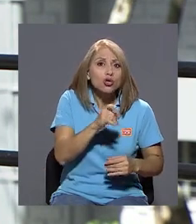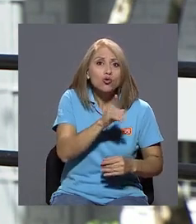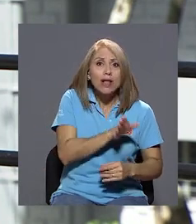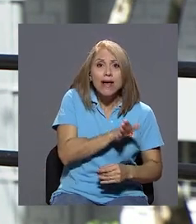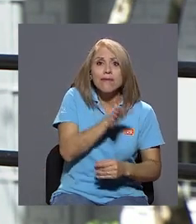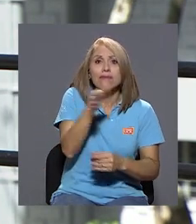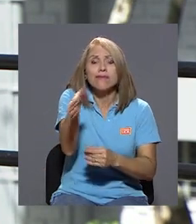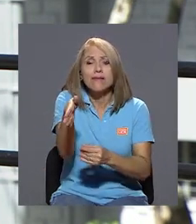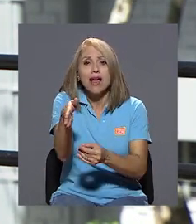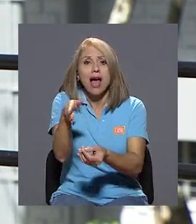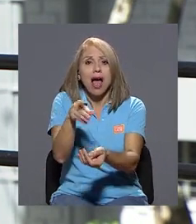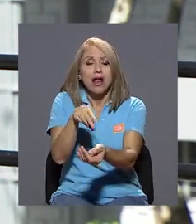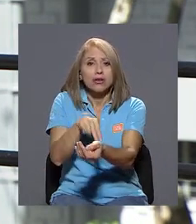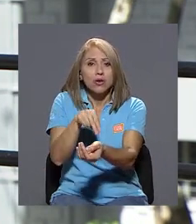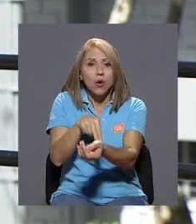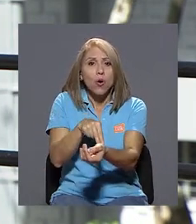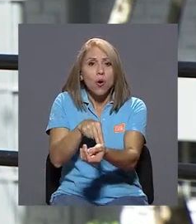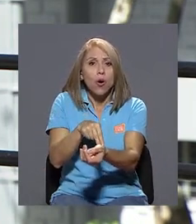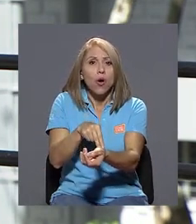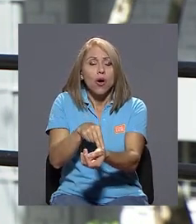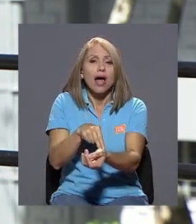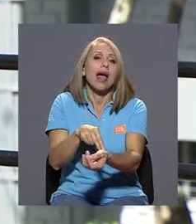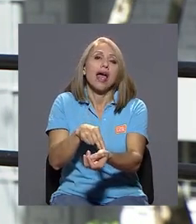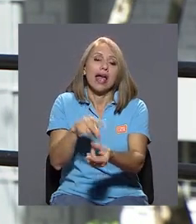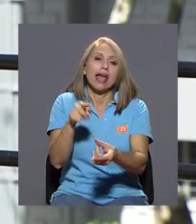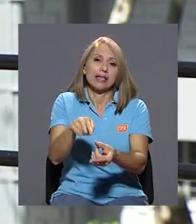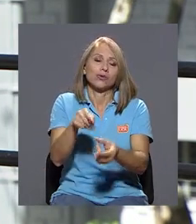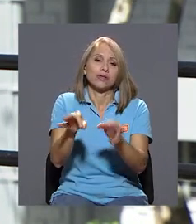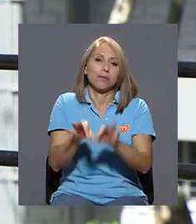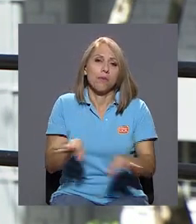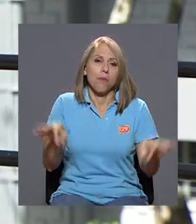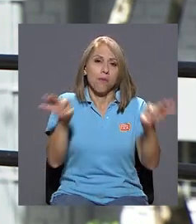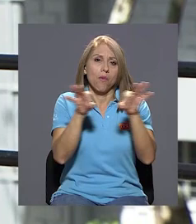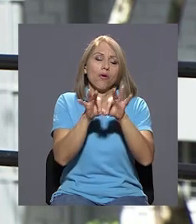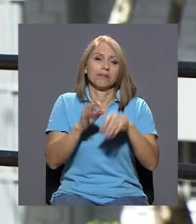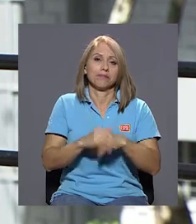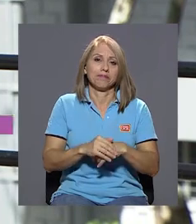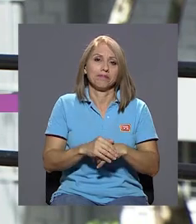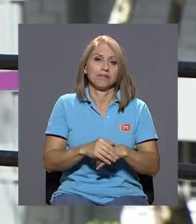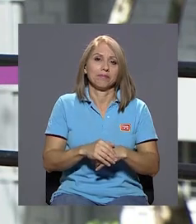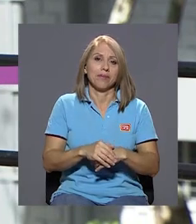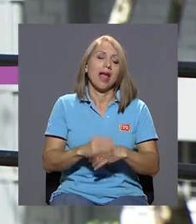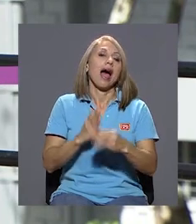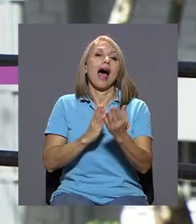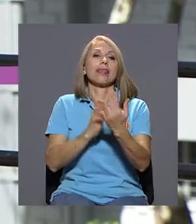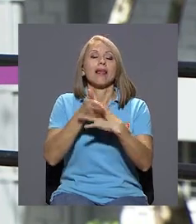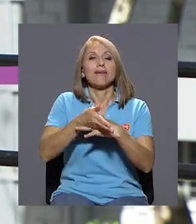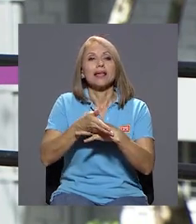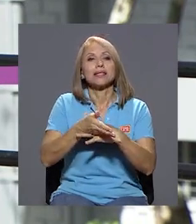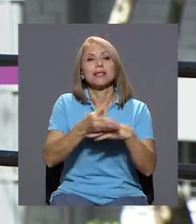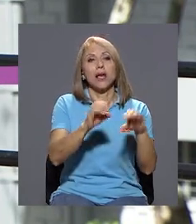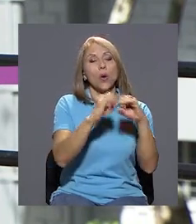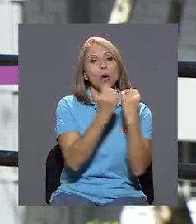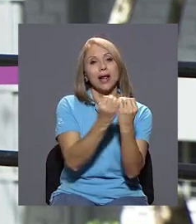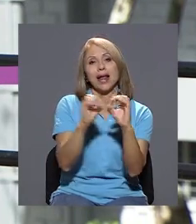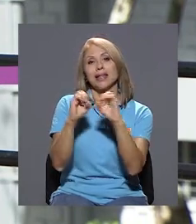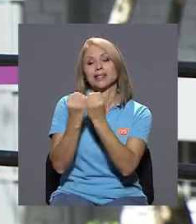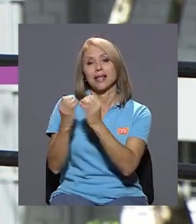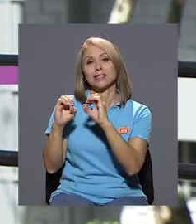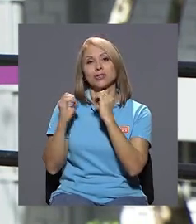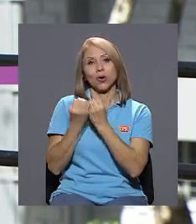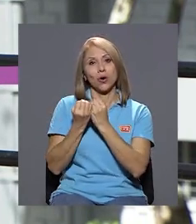congénita y usted acude al centro médico, si su hijo tiene alguno de esos síntomas, eso es importante. Entonces, y a través de